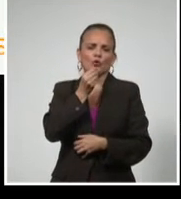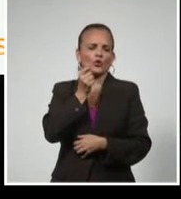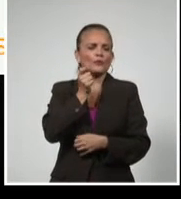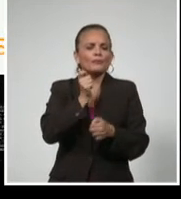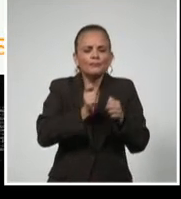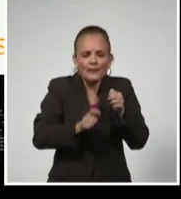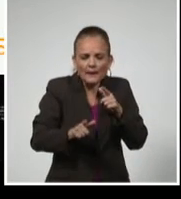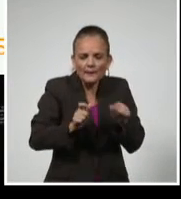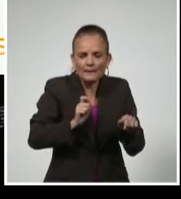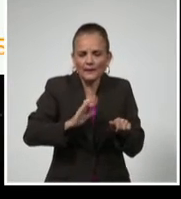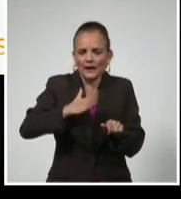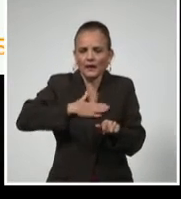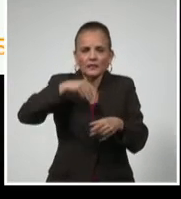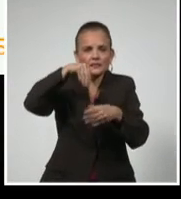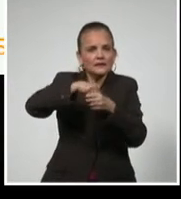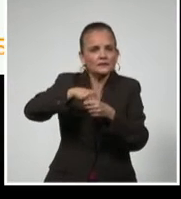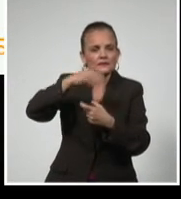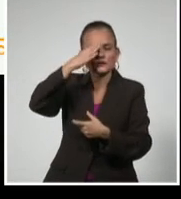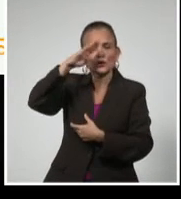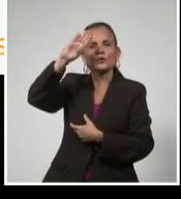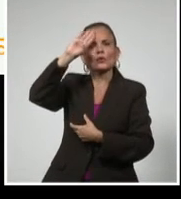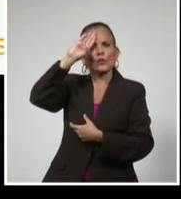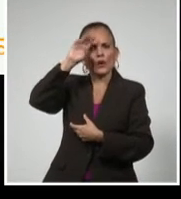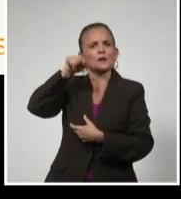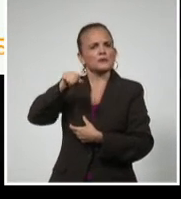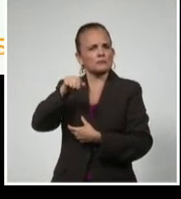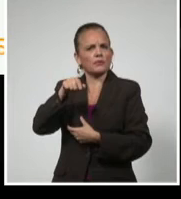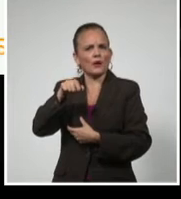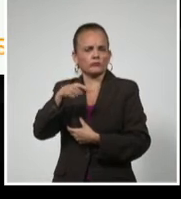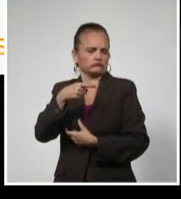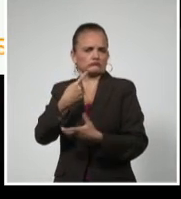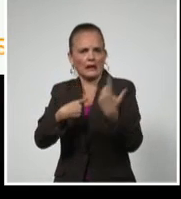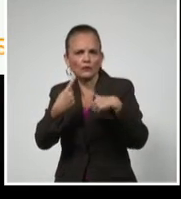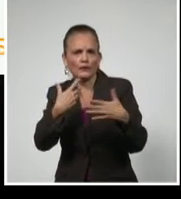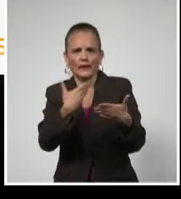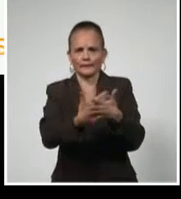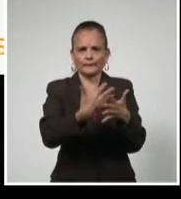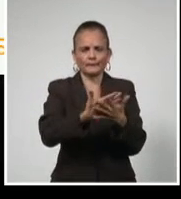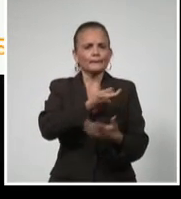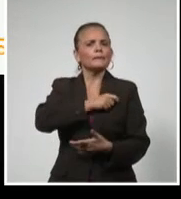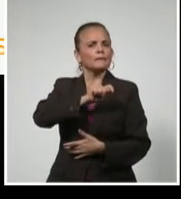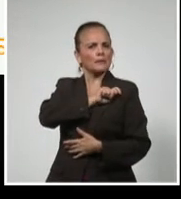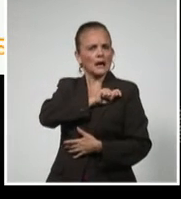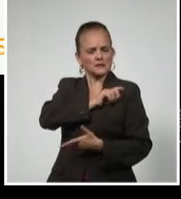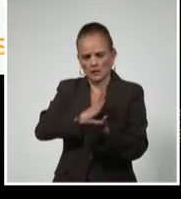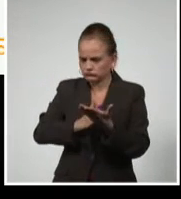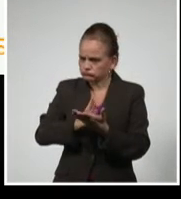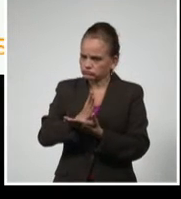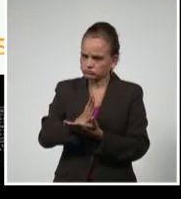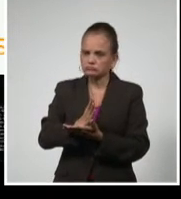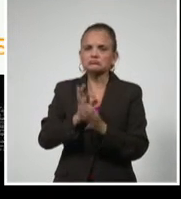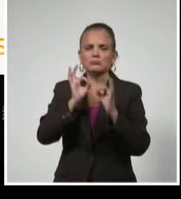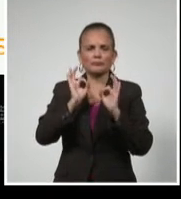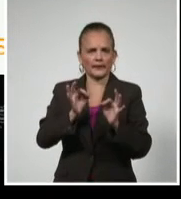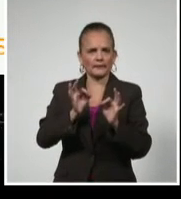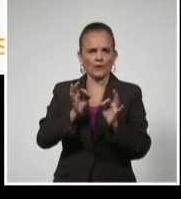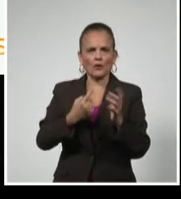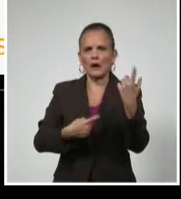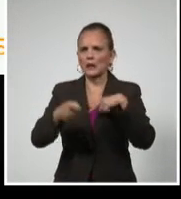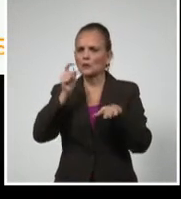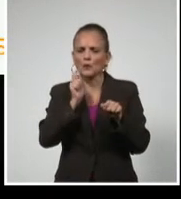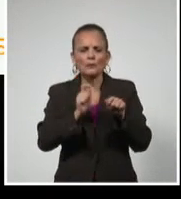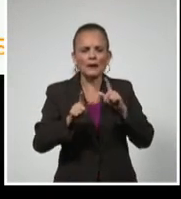tanto, compromiso de las empresas españolas en las inversiones en las islas y permanencia de